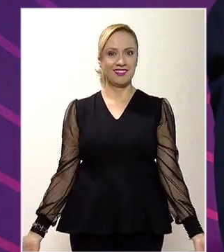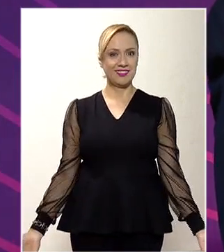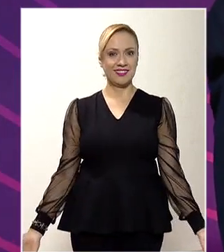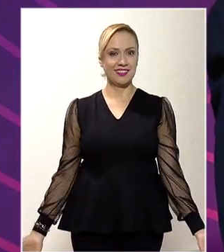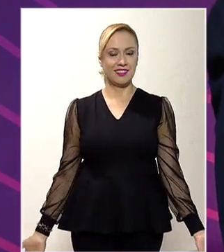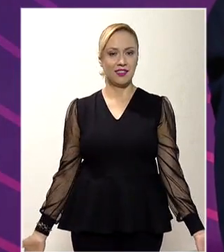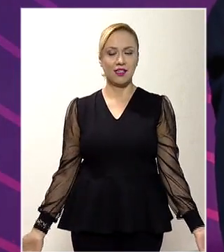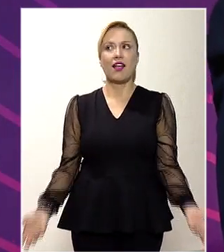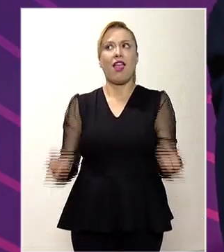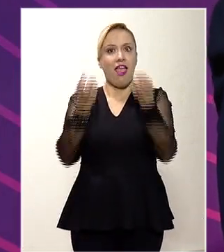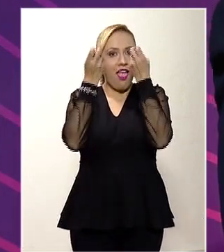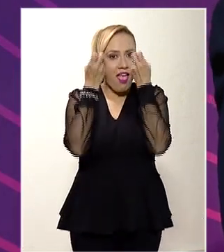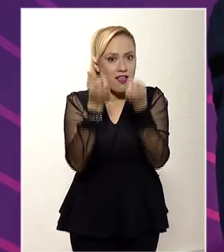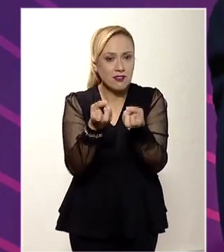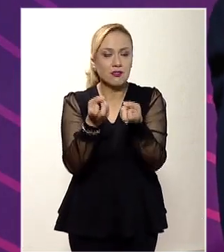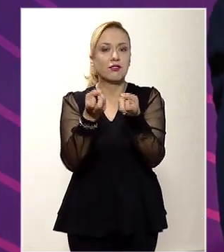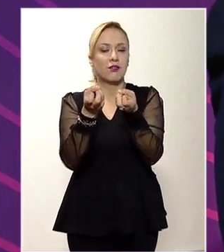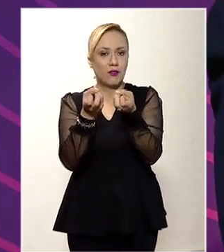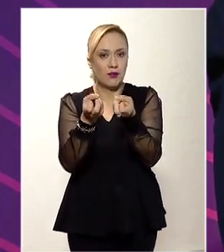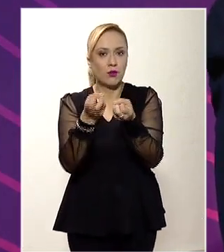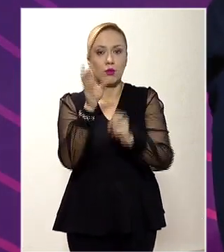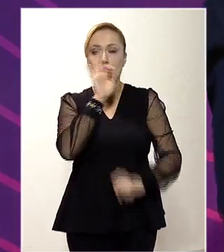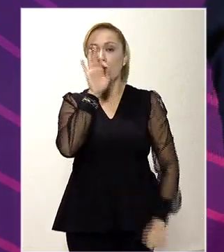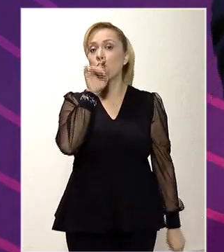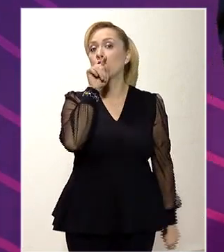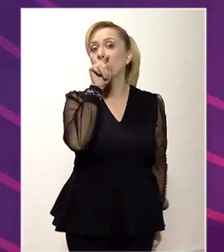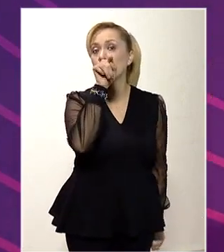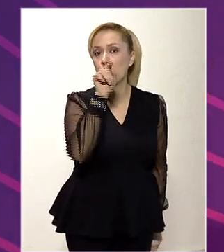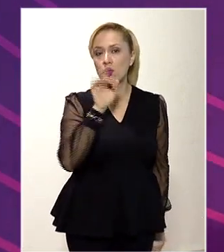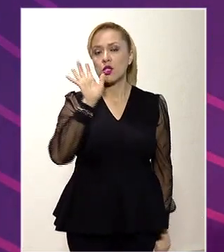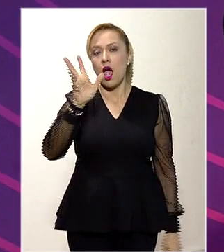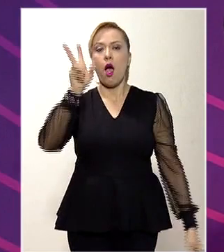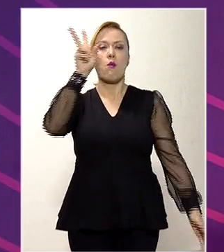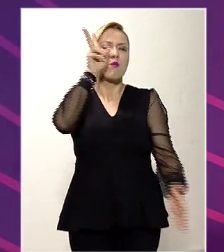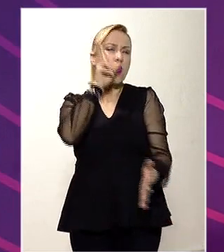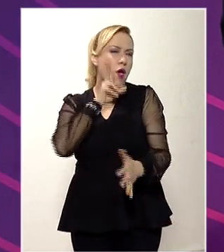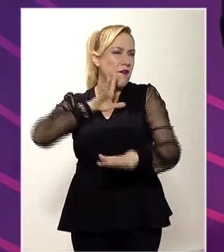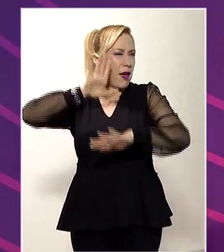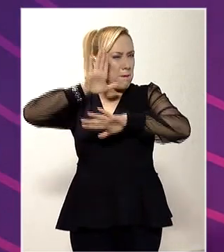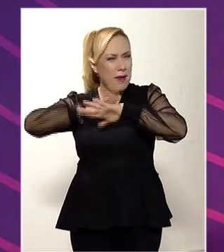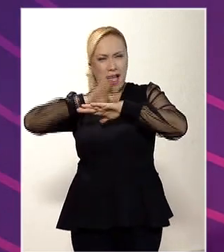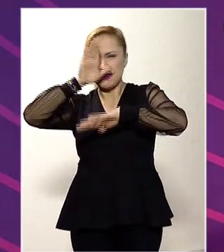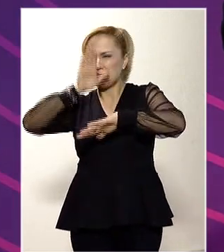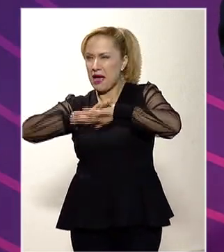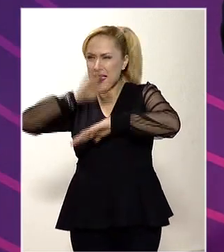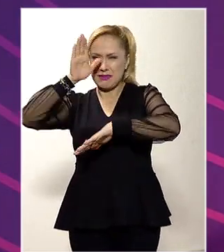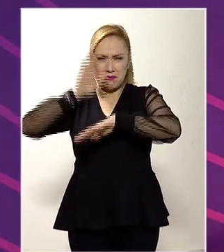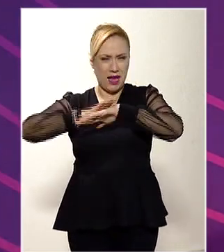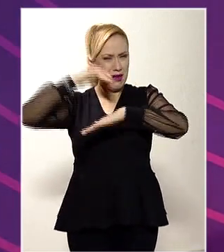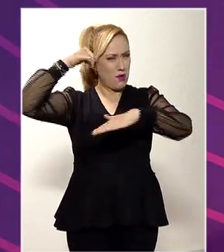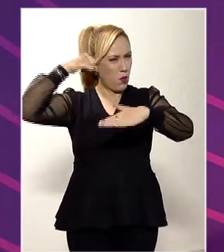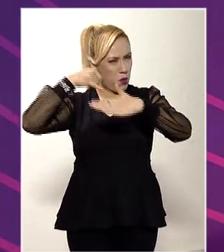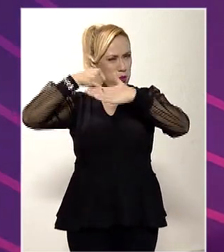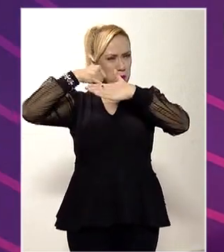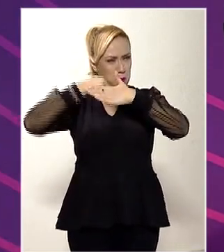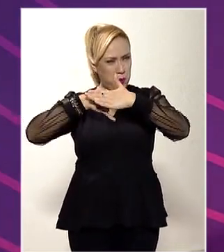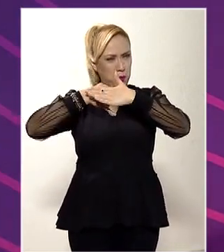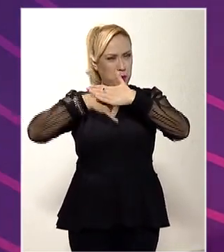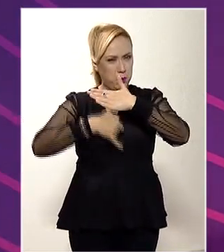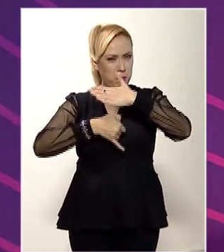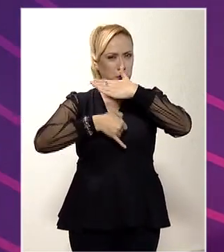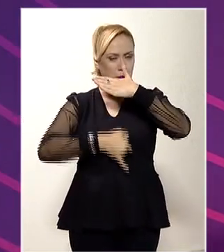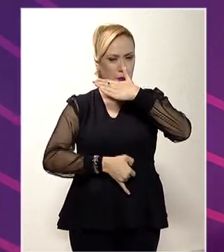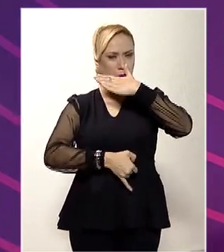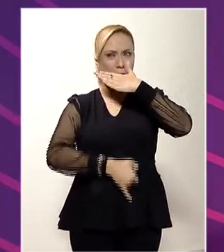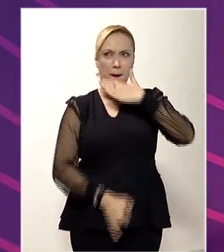en esas condiciones tú puedes dar, o sea, si tú probaste, más allá de toda duda razonable, después de haber agotado todas las líneas de investigación, haber